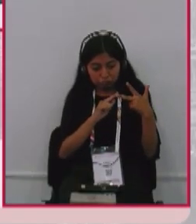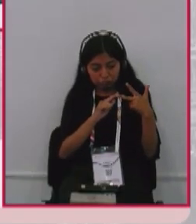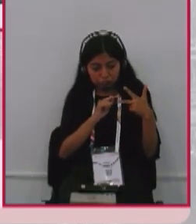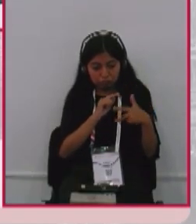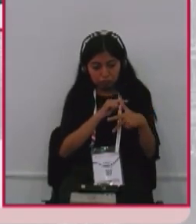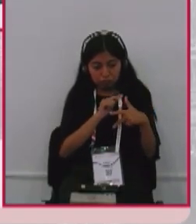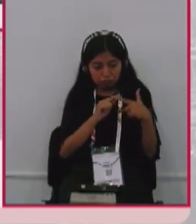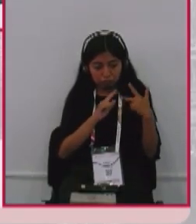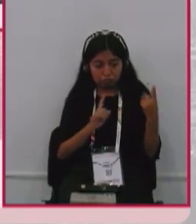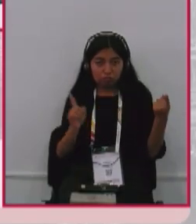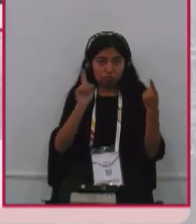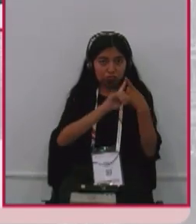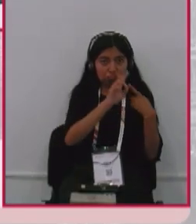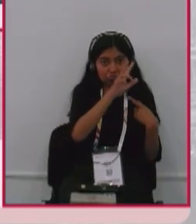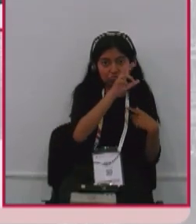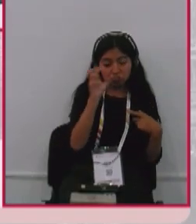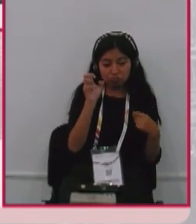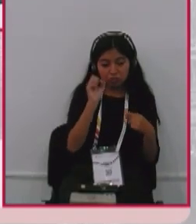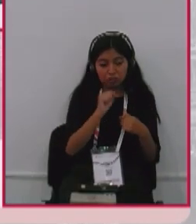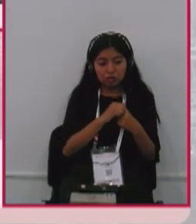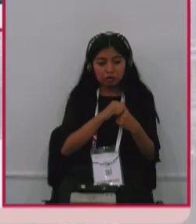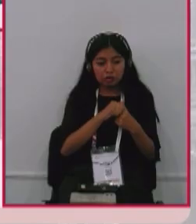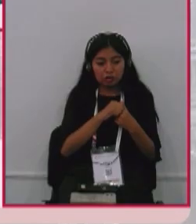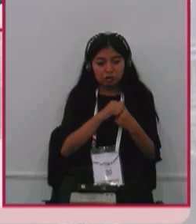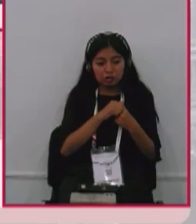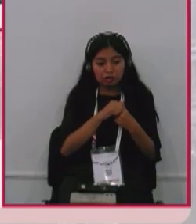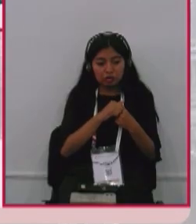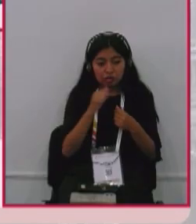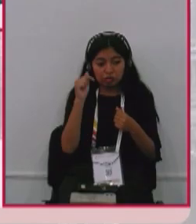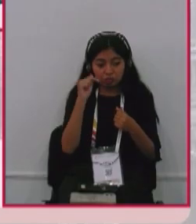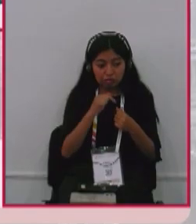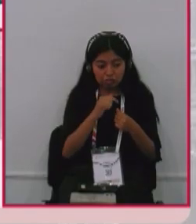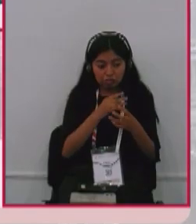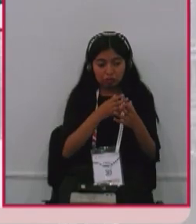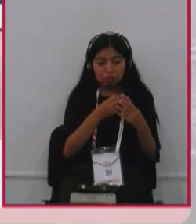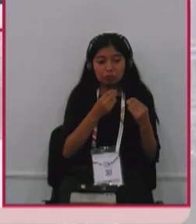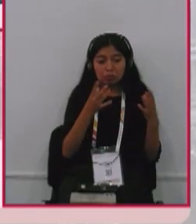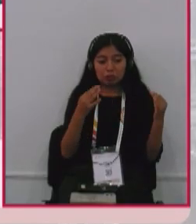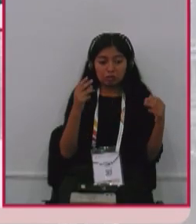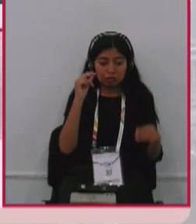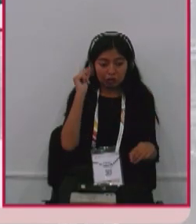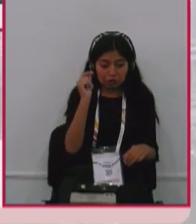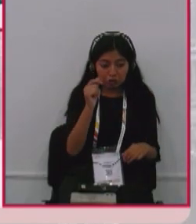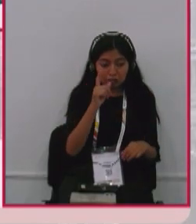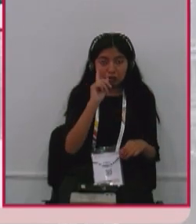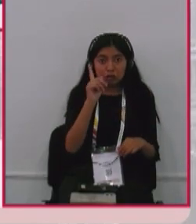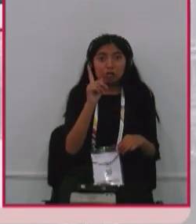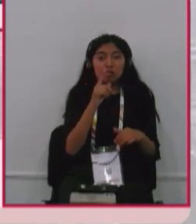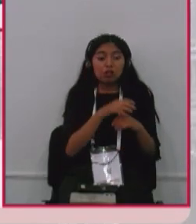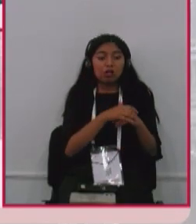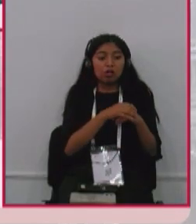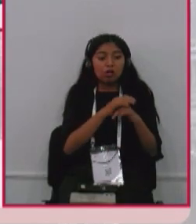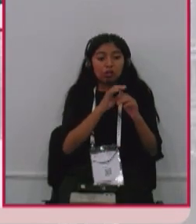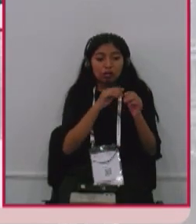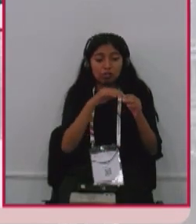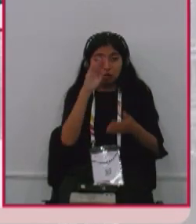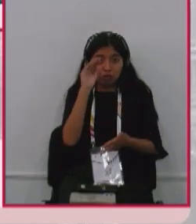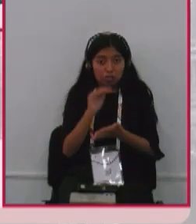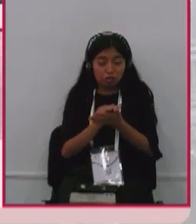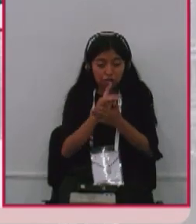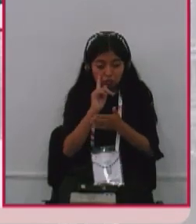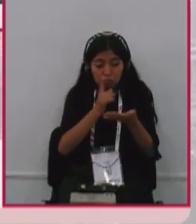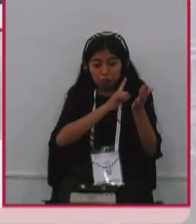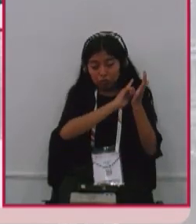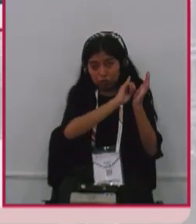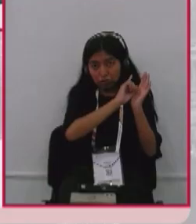desde 3 hasta 300 micrones. Esto es muy rápido y una vez que se genera este efecto en menos de 1